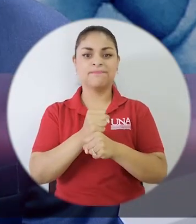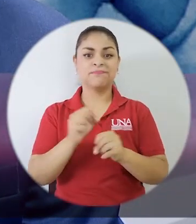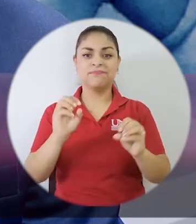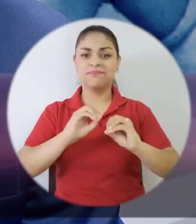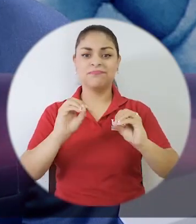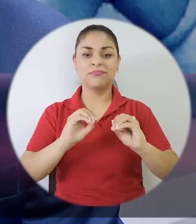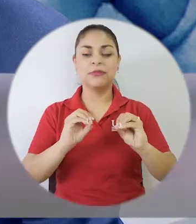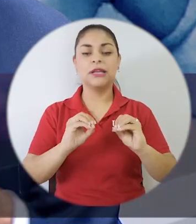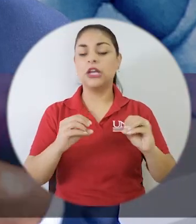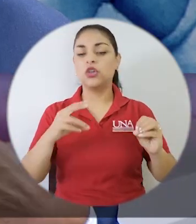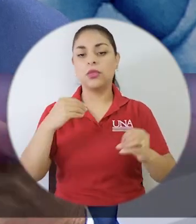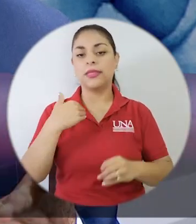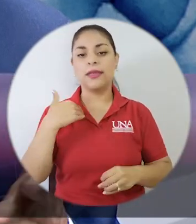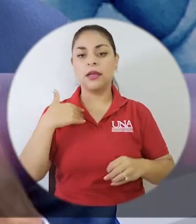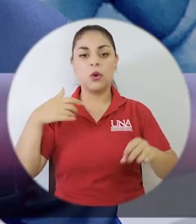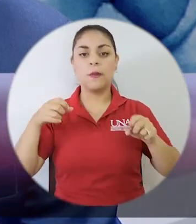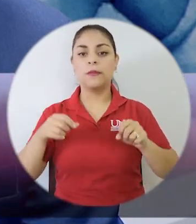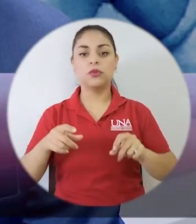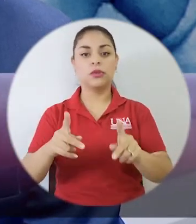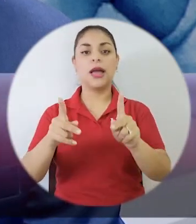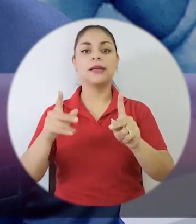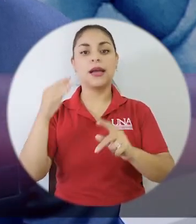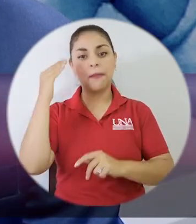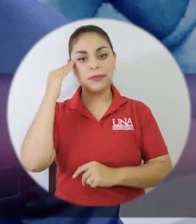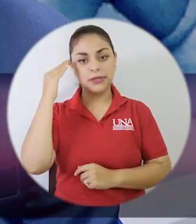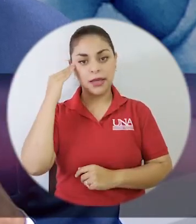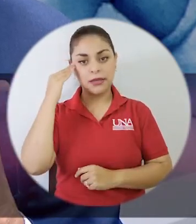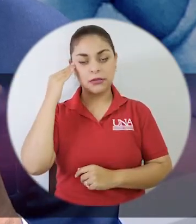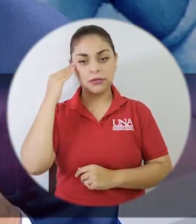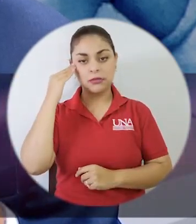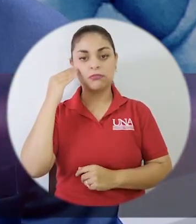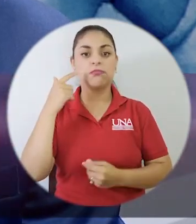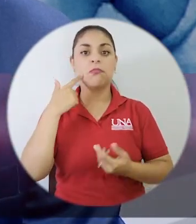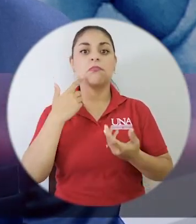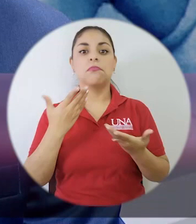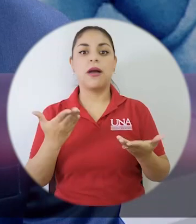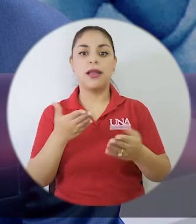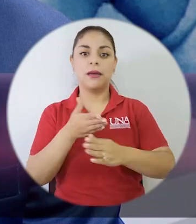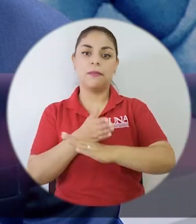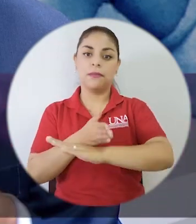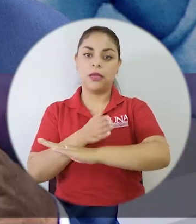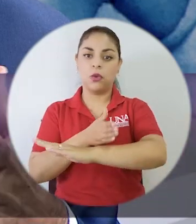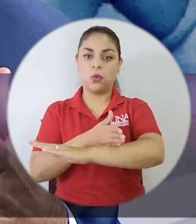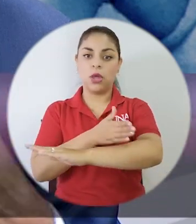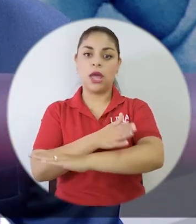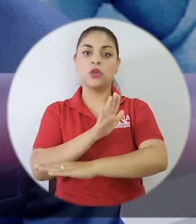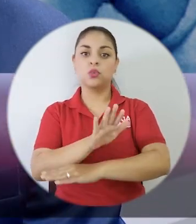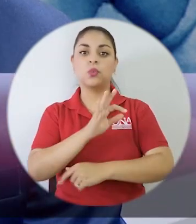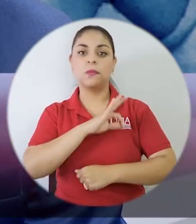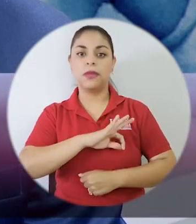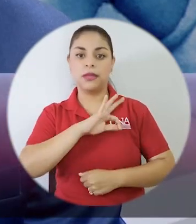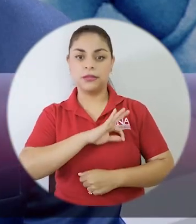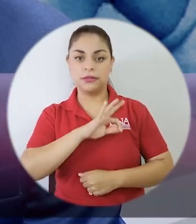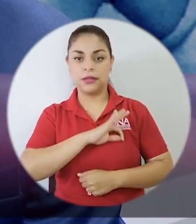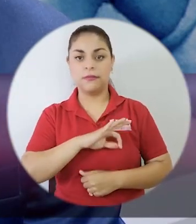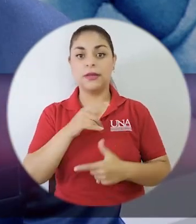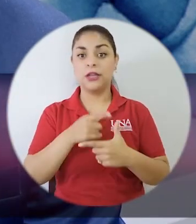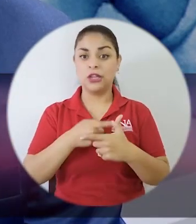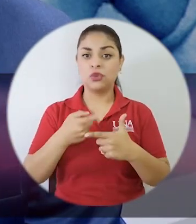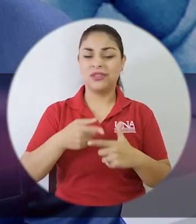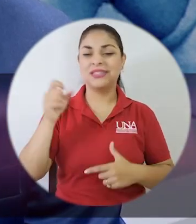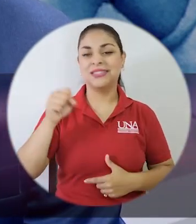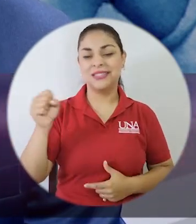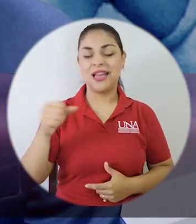en los mercados de trabajo y por lo tanto tener mayores oportunidades y capacidades para mejorar su